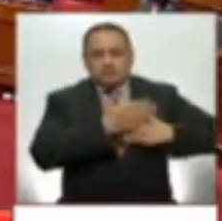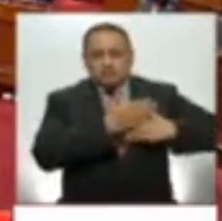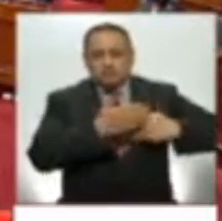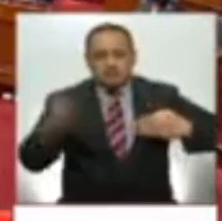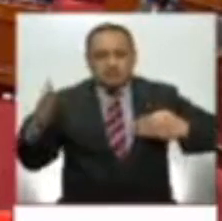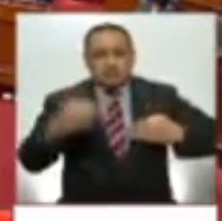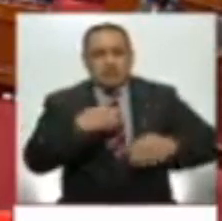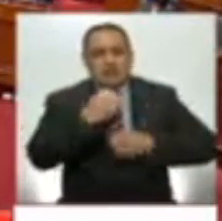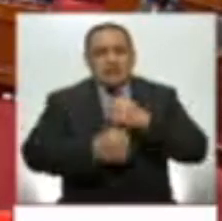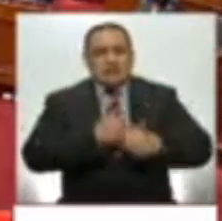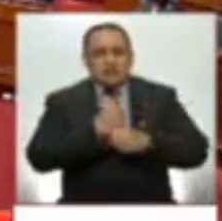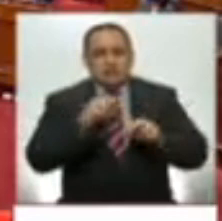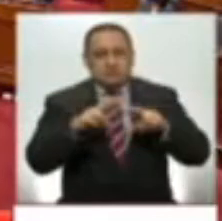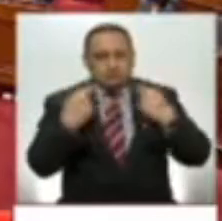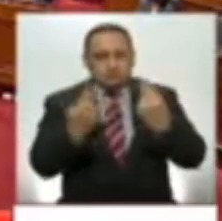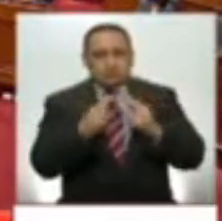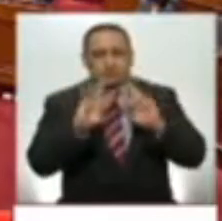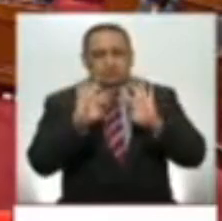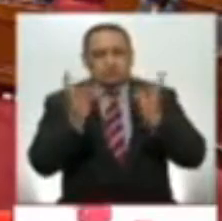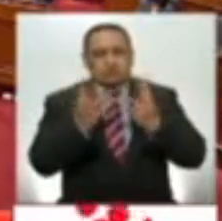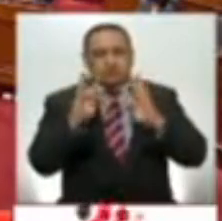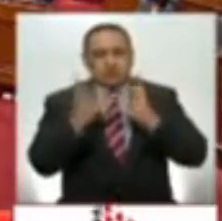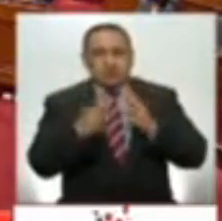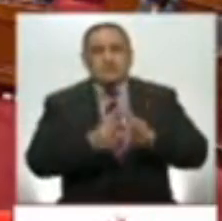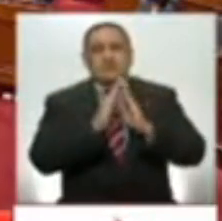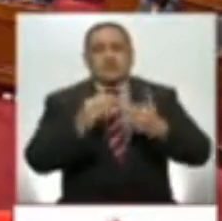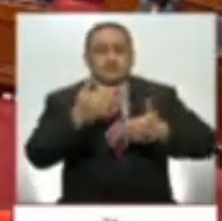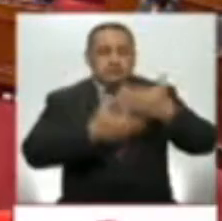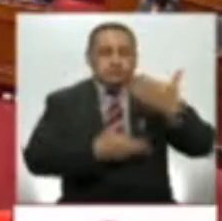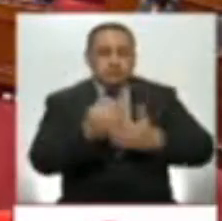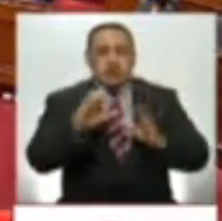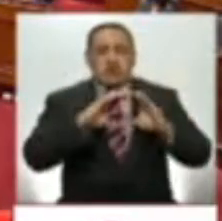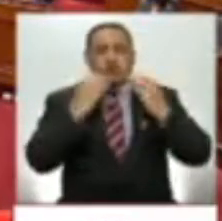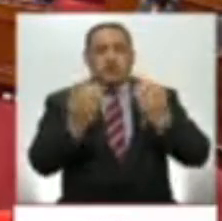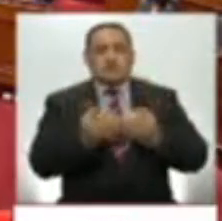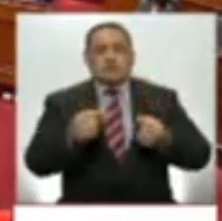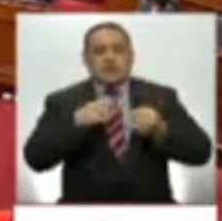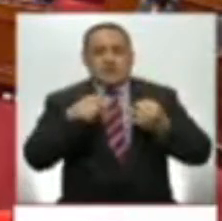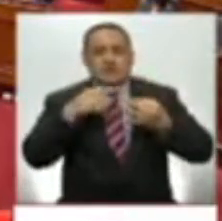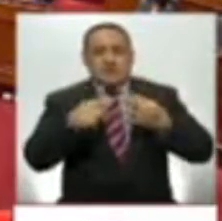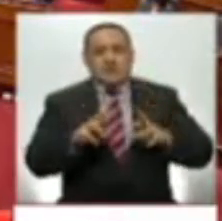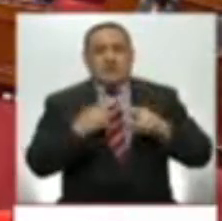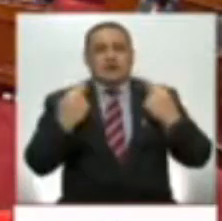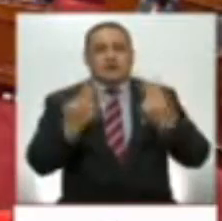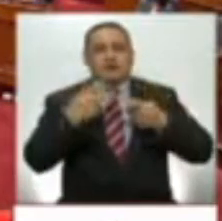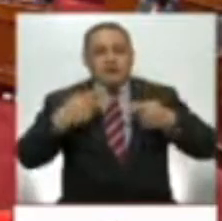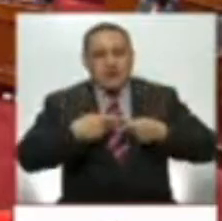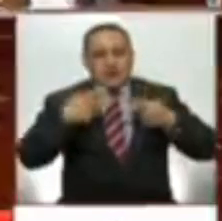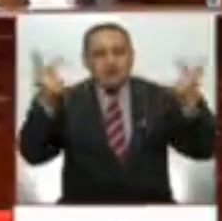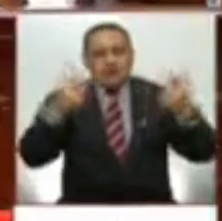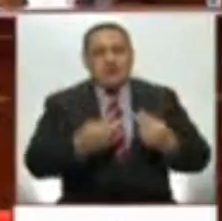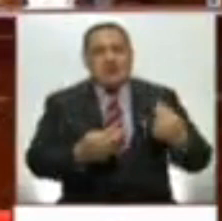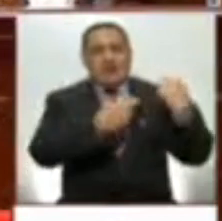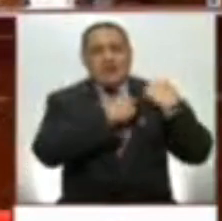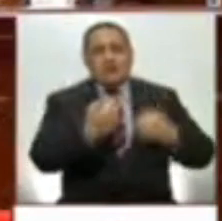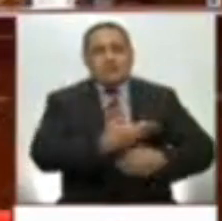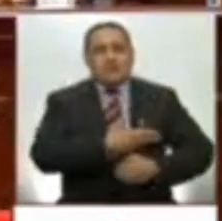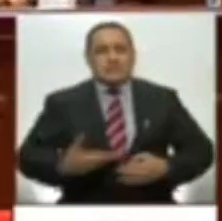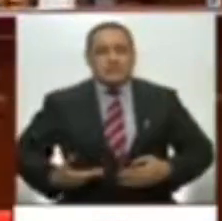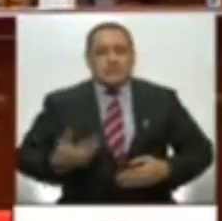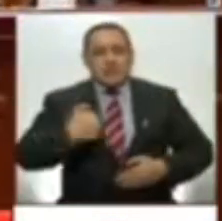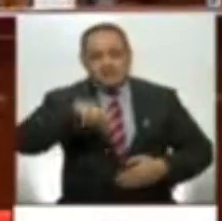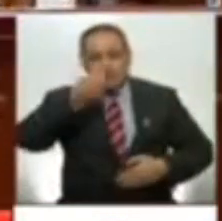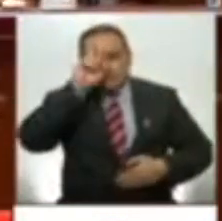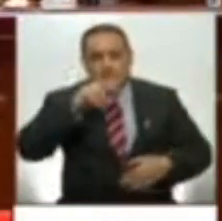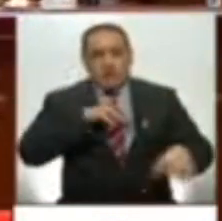sesiones y del primer periodo ordinario de sesiones, citando a los congresistas para la sesión solemne de anuncio del cargo de presidente de la República